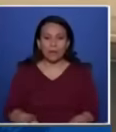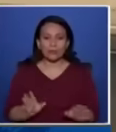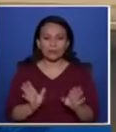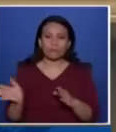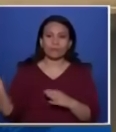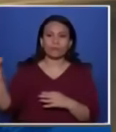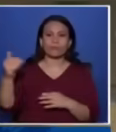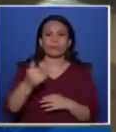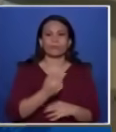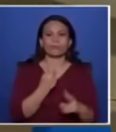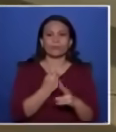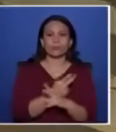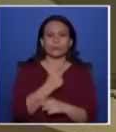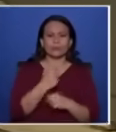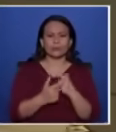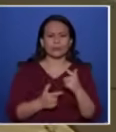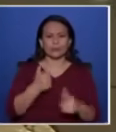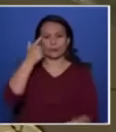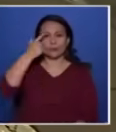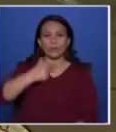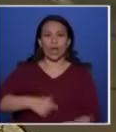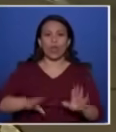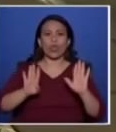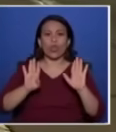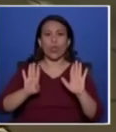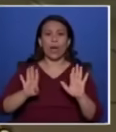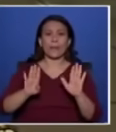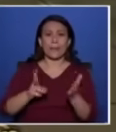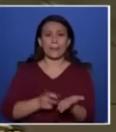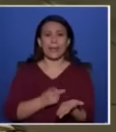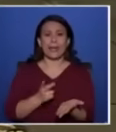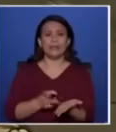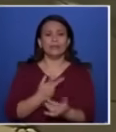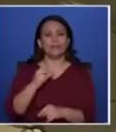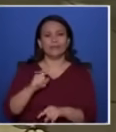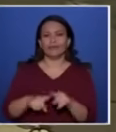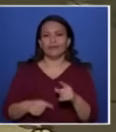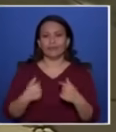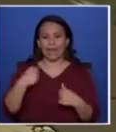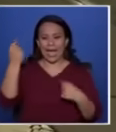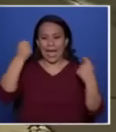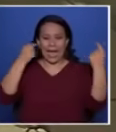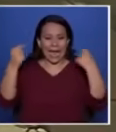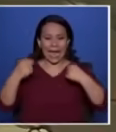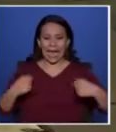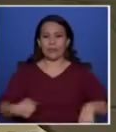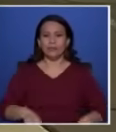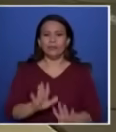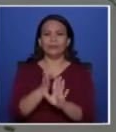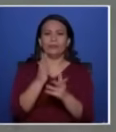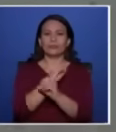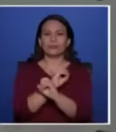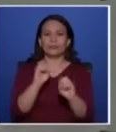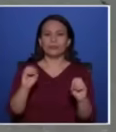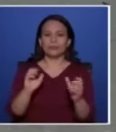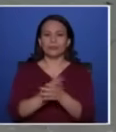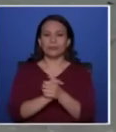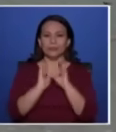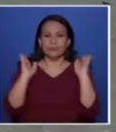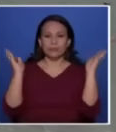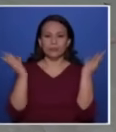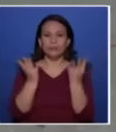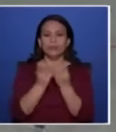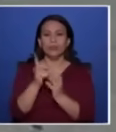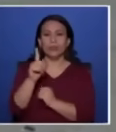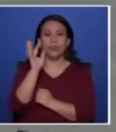El sospechoso disparó contra la víctima en 9 ocasiones, pero no sufrió ninguna herida porque el vehículo estaba blindado. Una mujer que